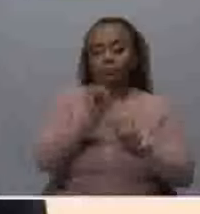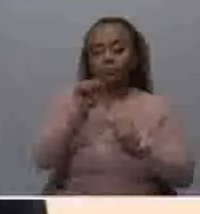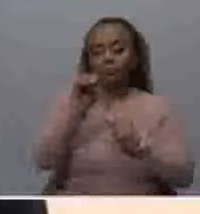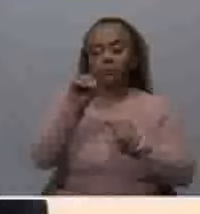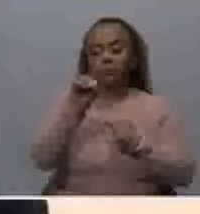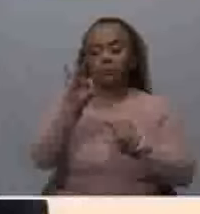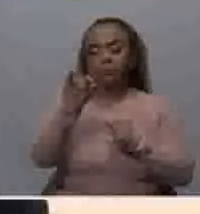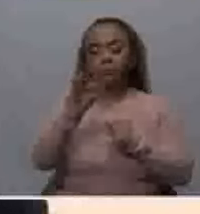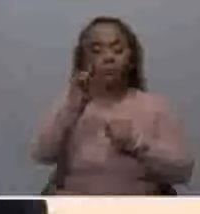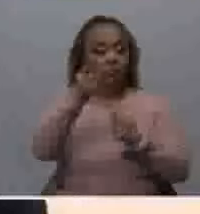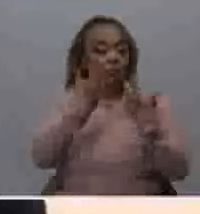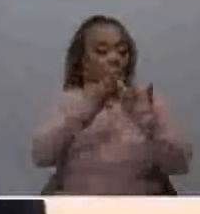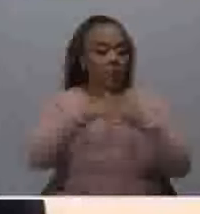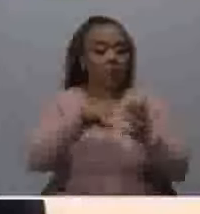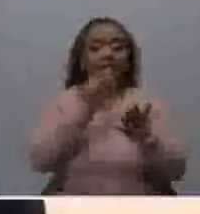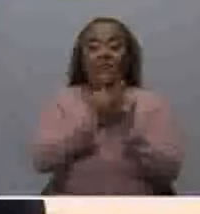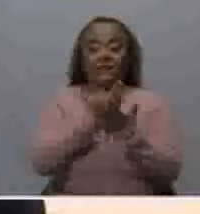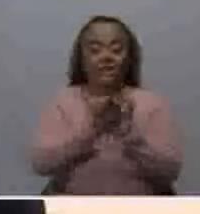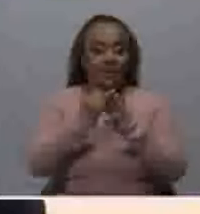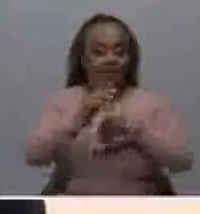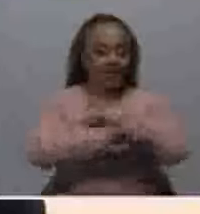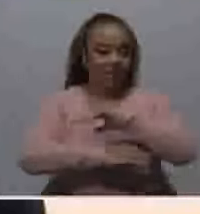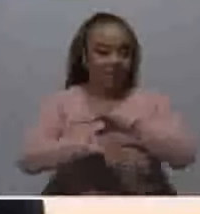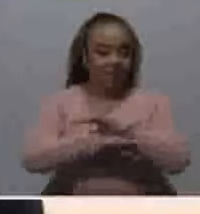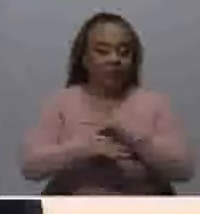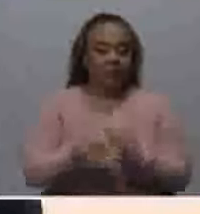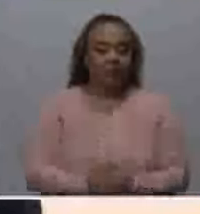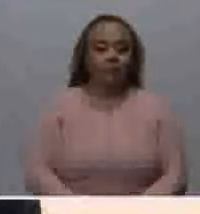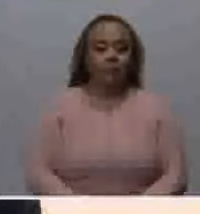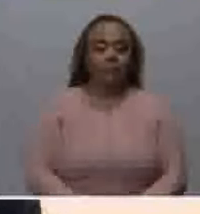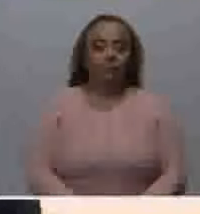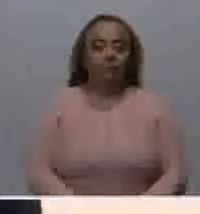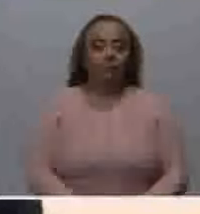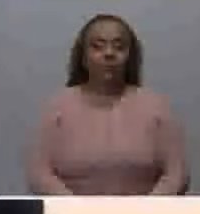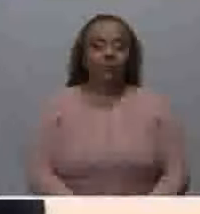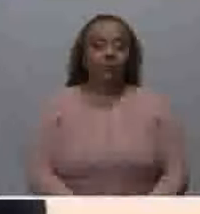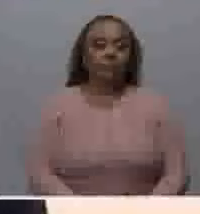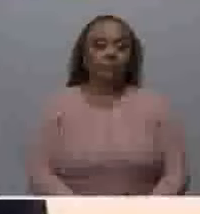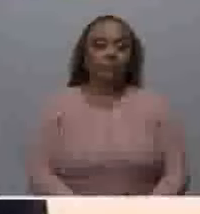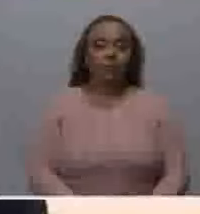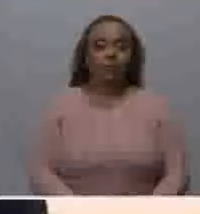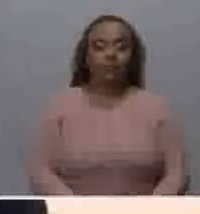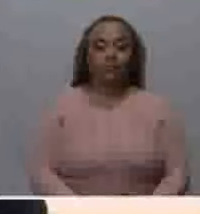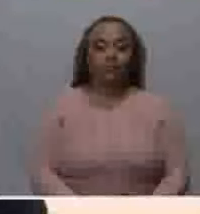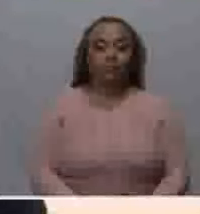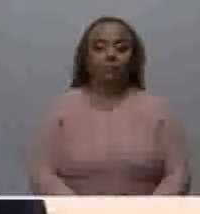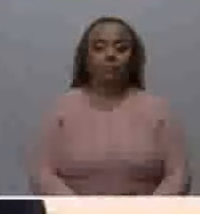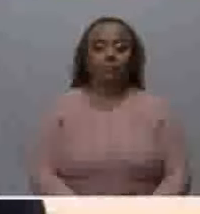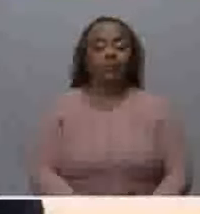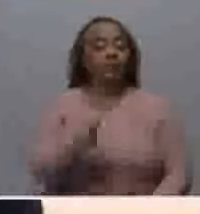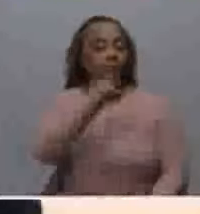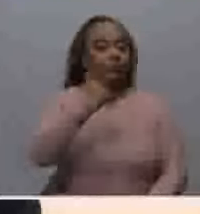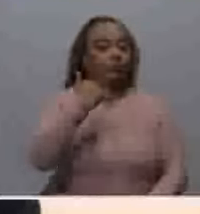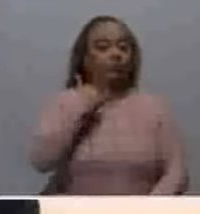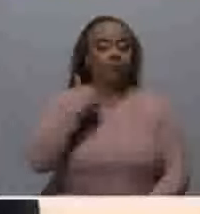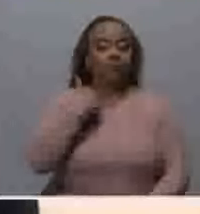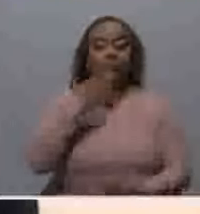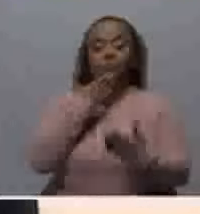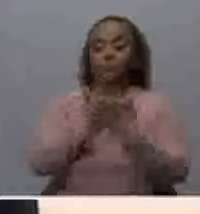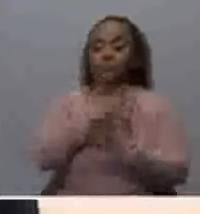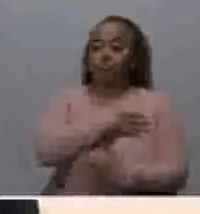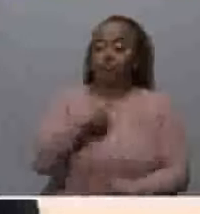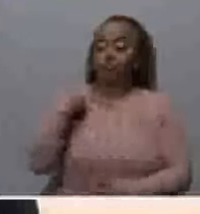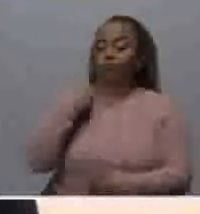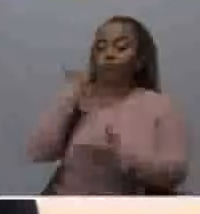una empresa financiera, ¿verdad? Básicamente. Es una empresa financiera que tuvo el buen gusto